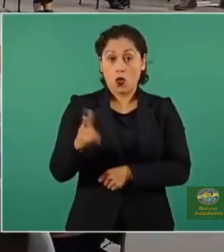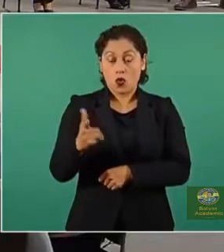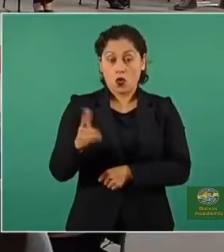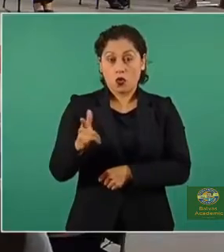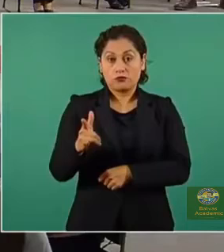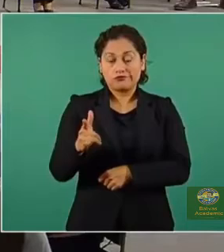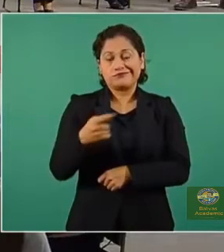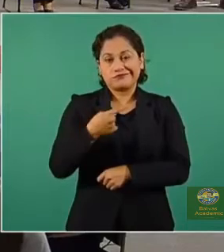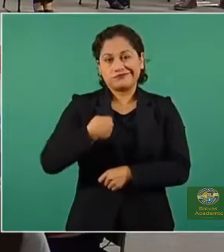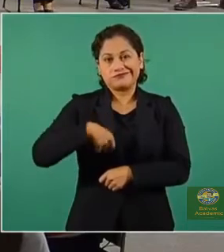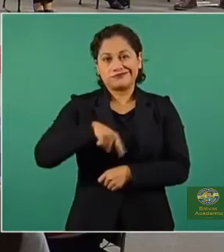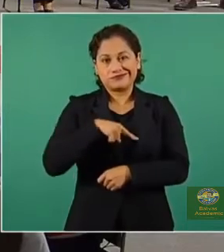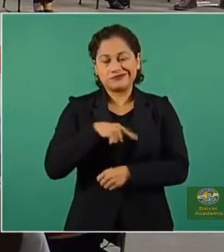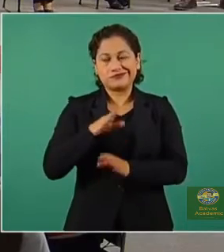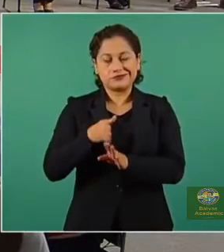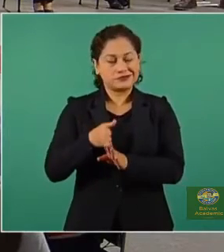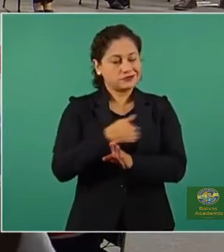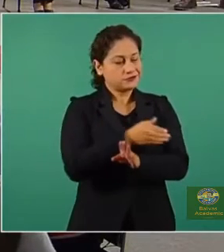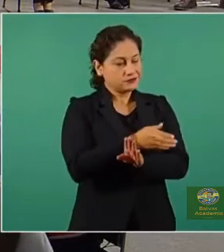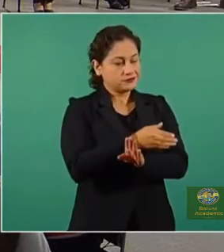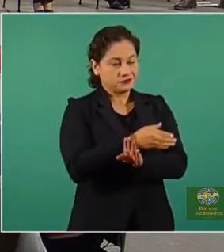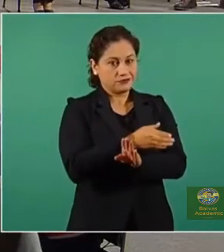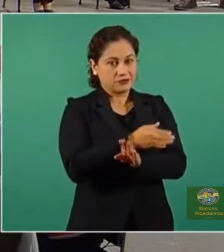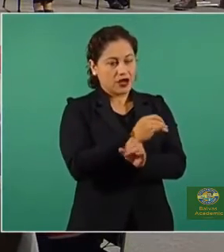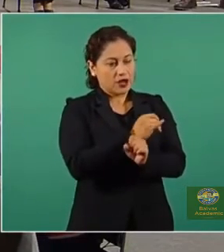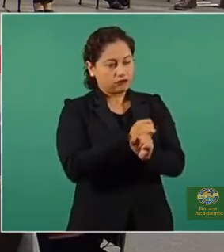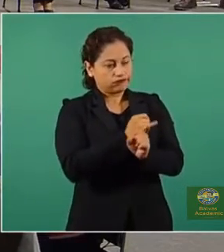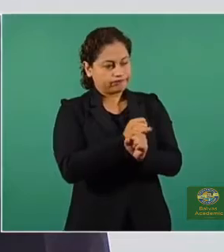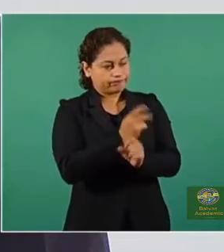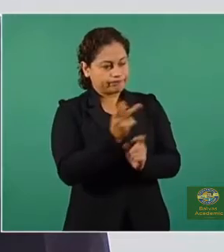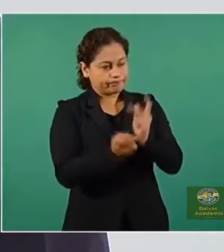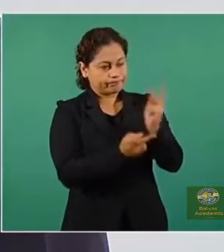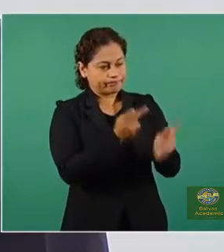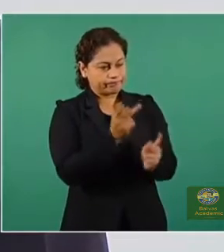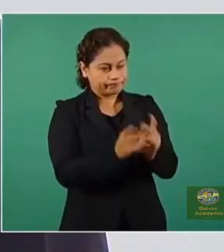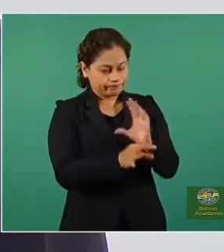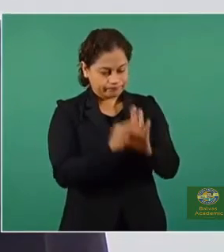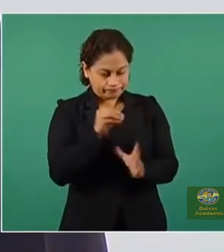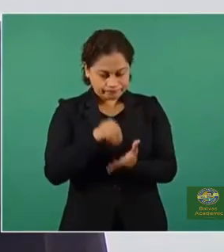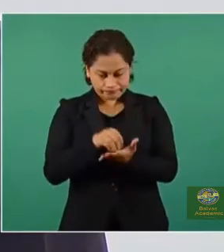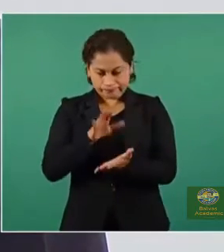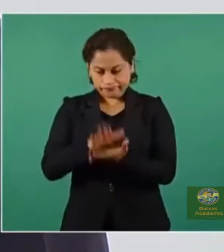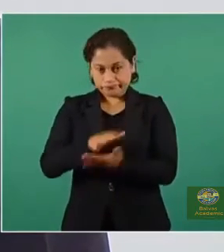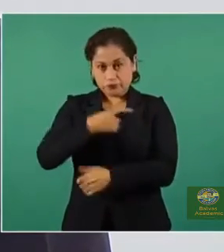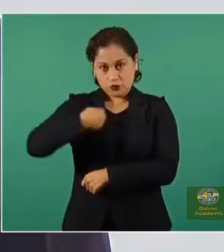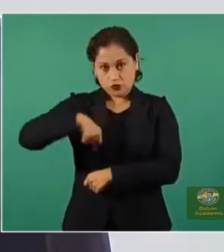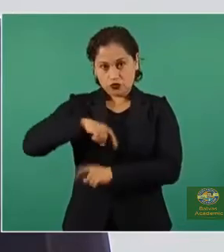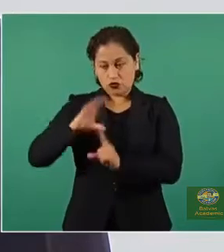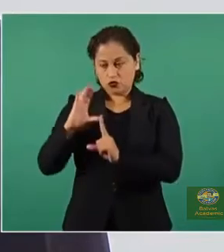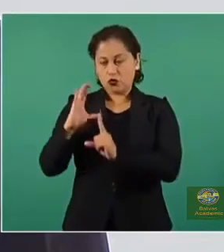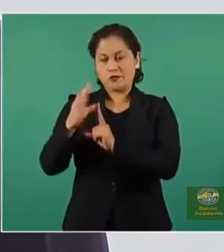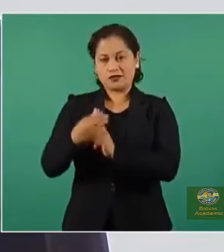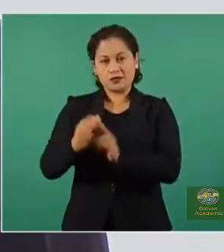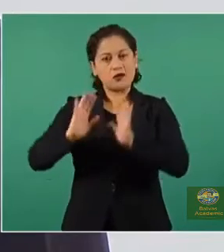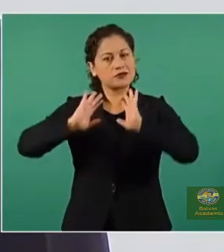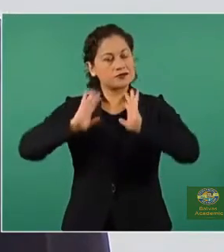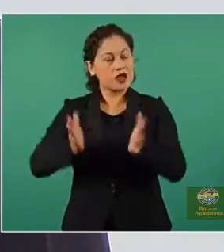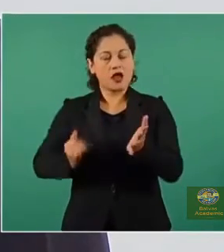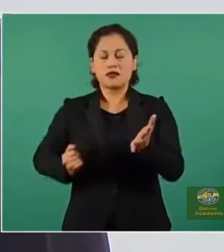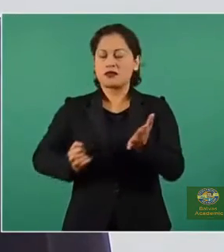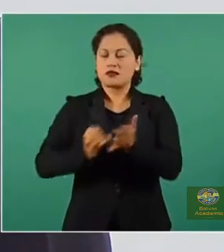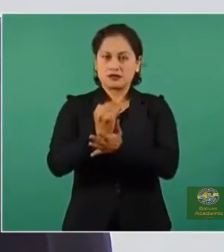de del primer ejercicio, la comisión decidió volver a convocar